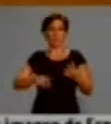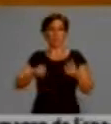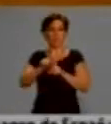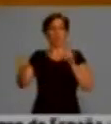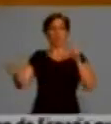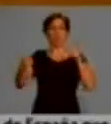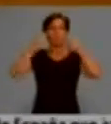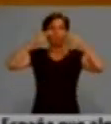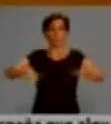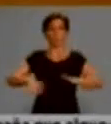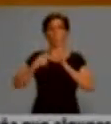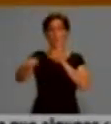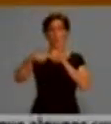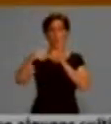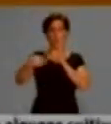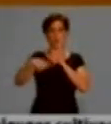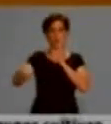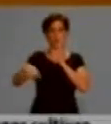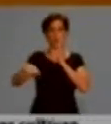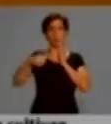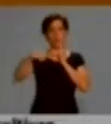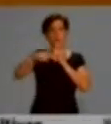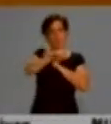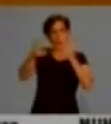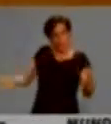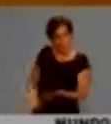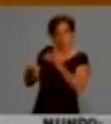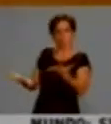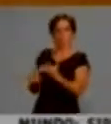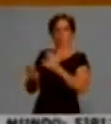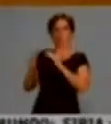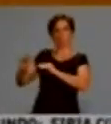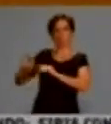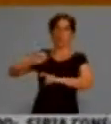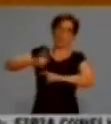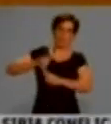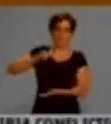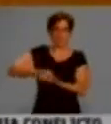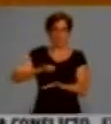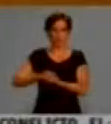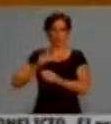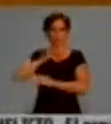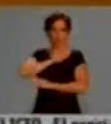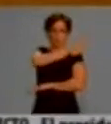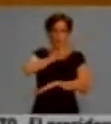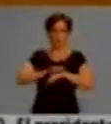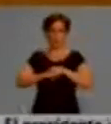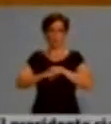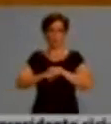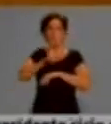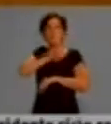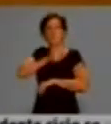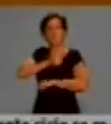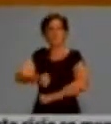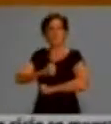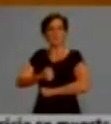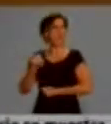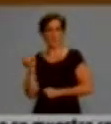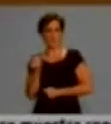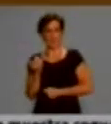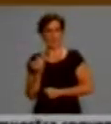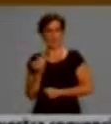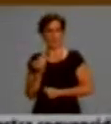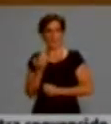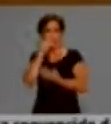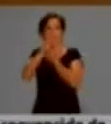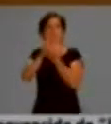los que usted animaba a resistir a su extesorero y amigo. Señor Rajoy, ¿a resistir el qué? ¿Ante quién?